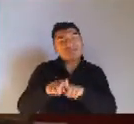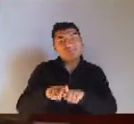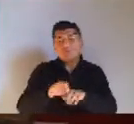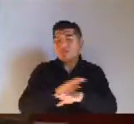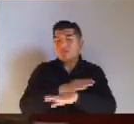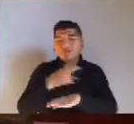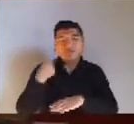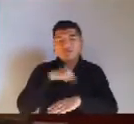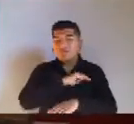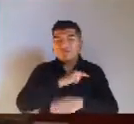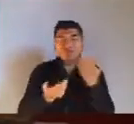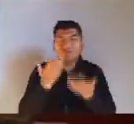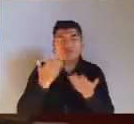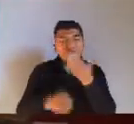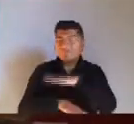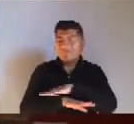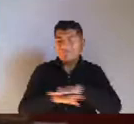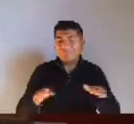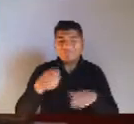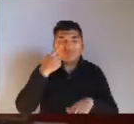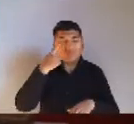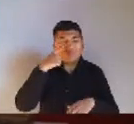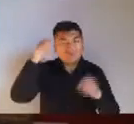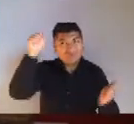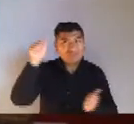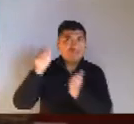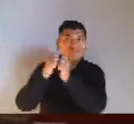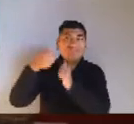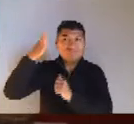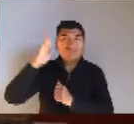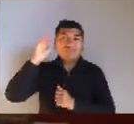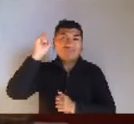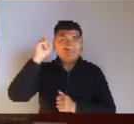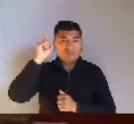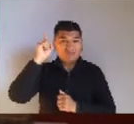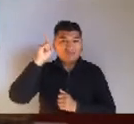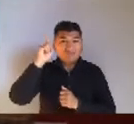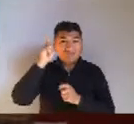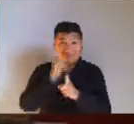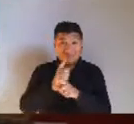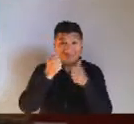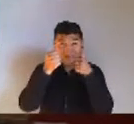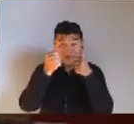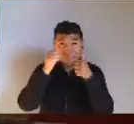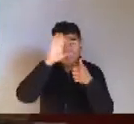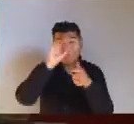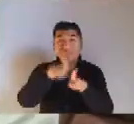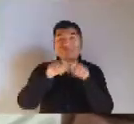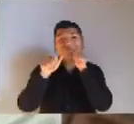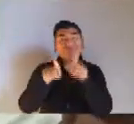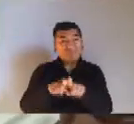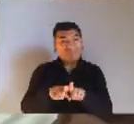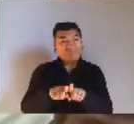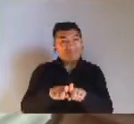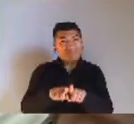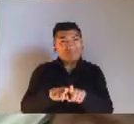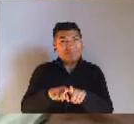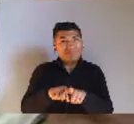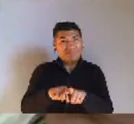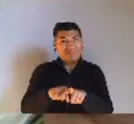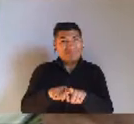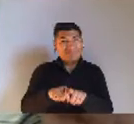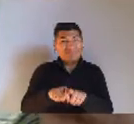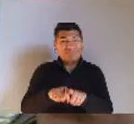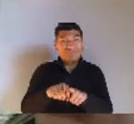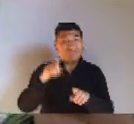nosotros conozcamos, retornarán a Dios. ¿Estamos de acuerdo, queridos hermanos? ¿Estamos